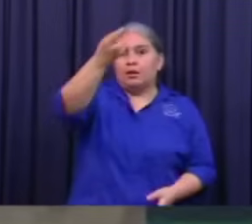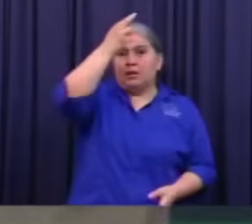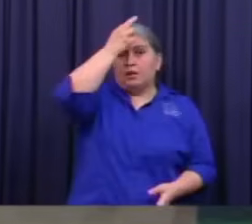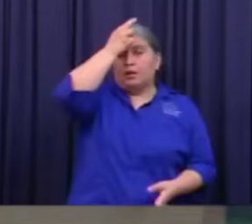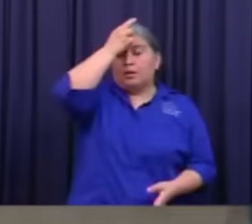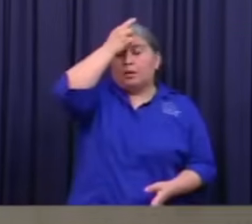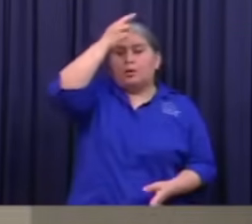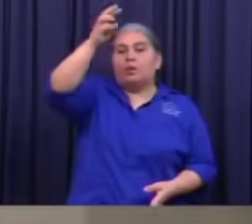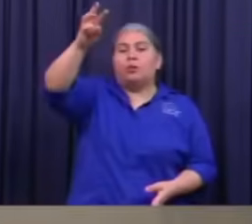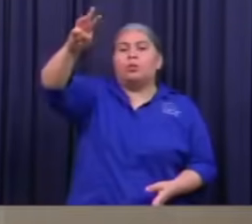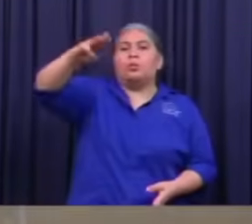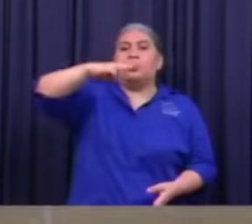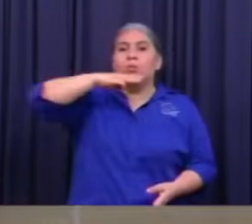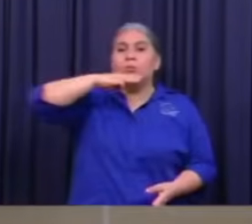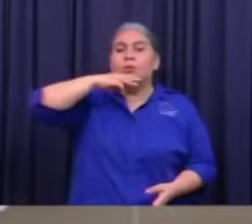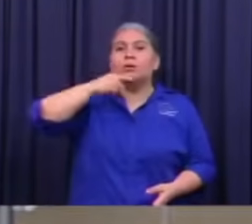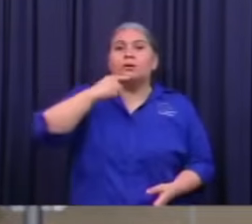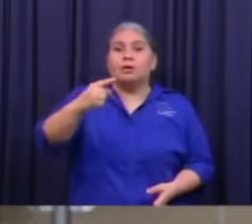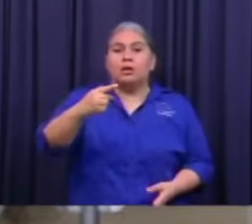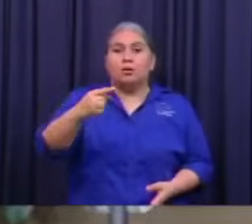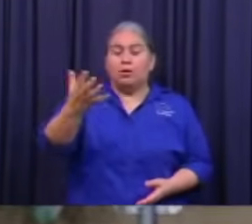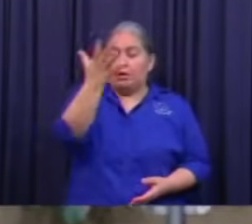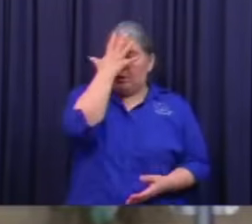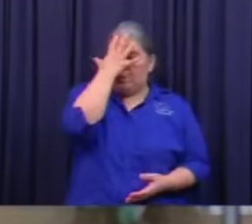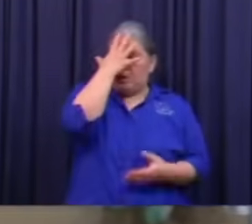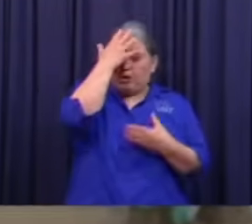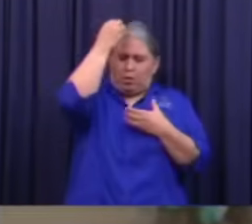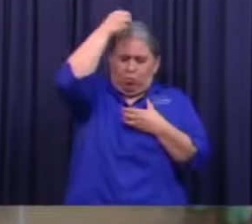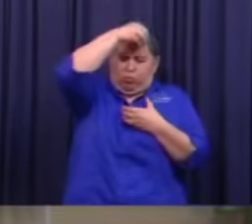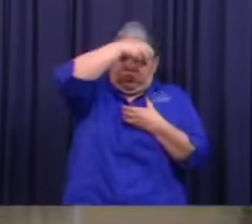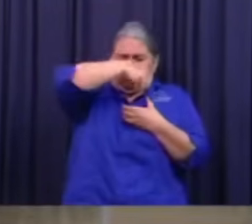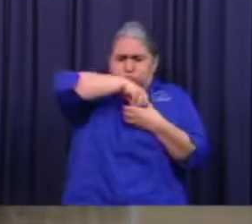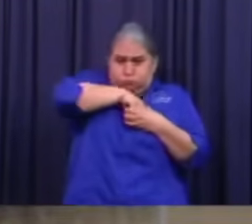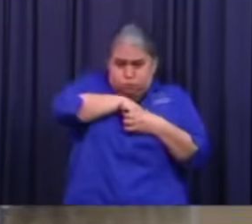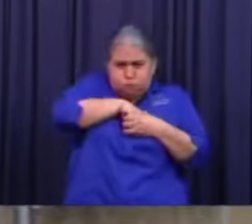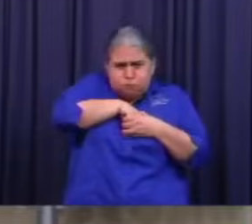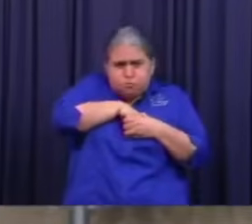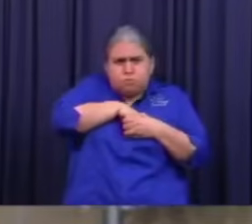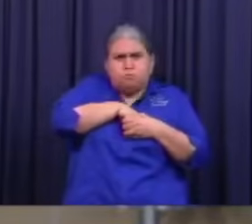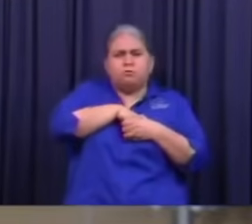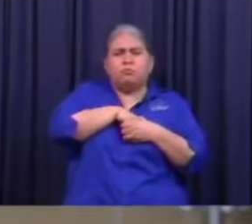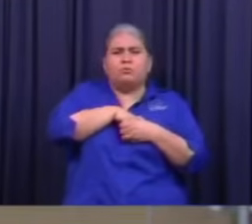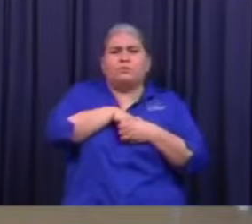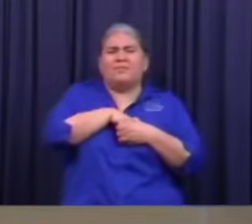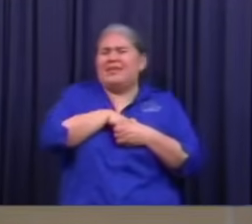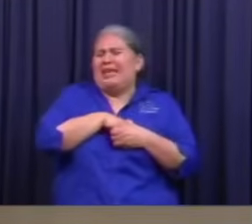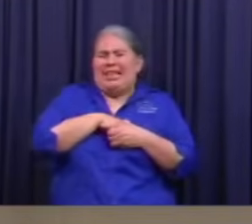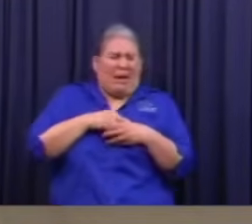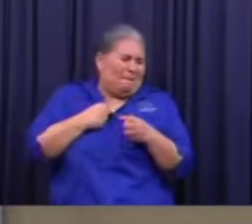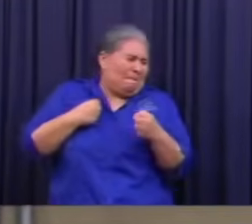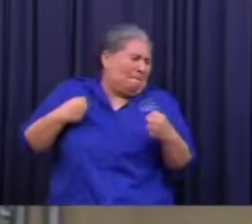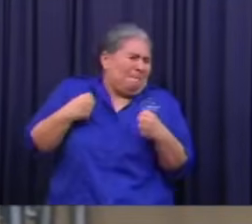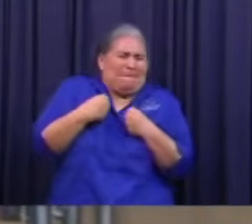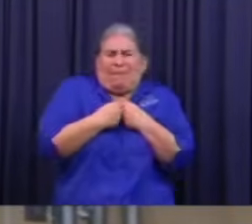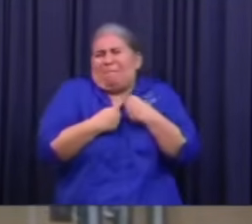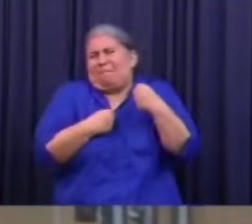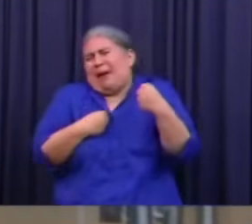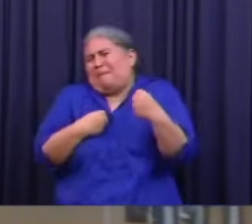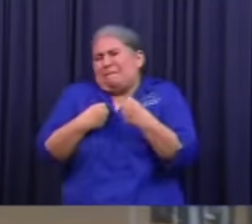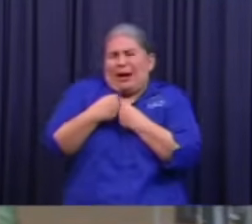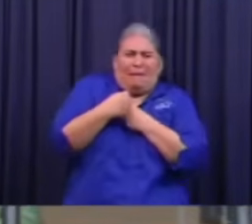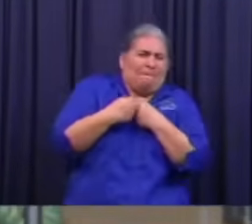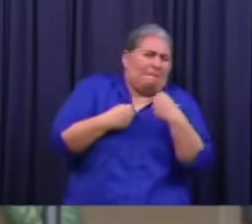el o sea él lo dijo él dijo que habitaba en él el pecado y que era una lucha constante y que lo que él